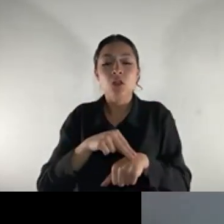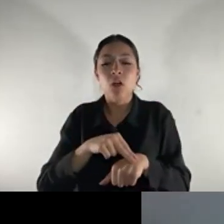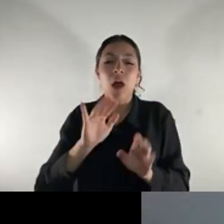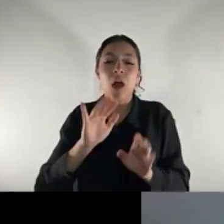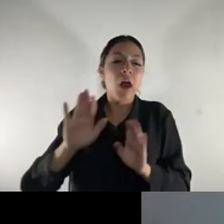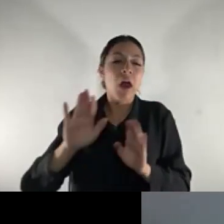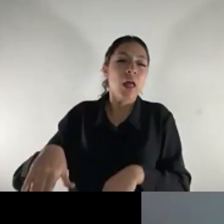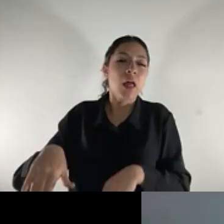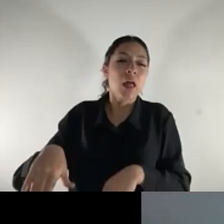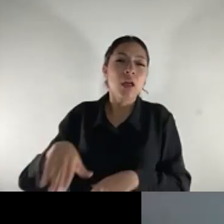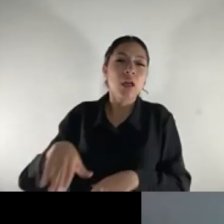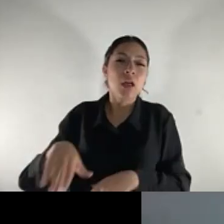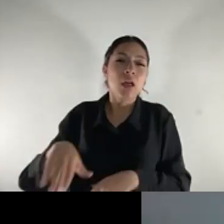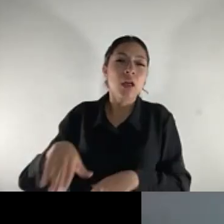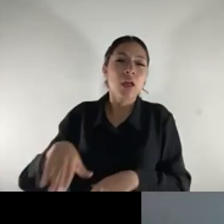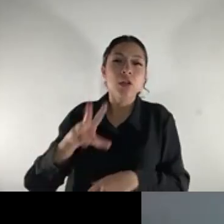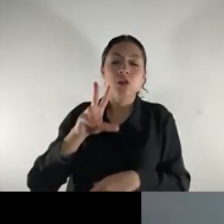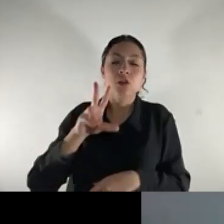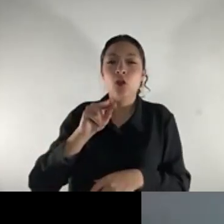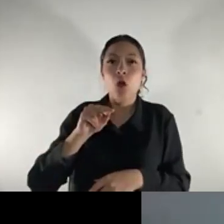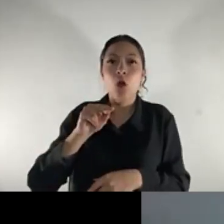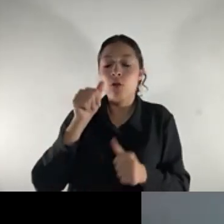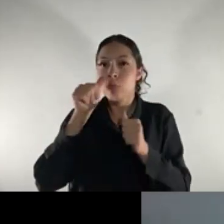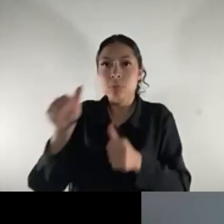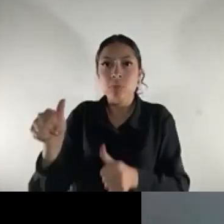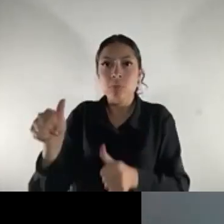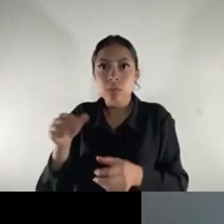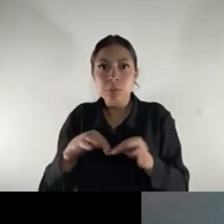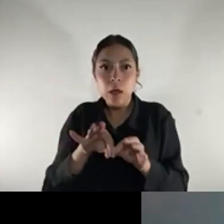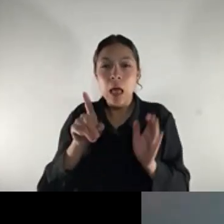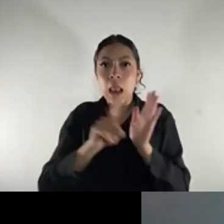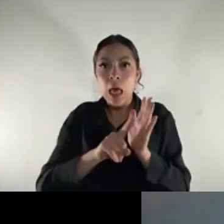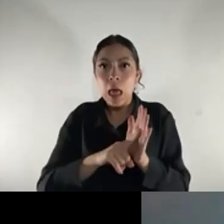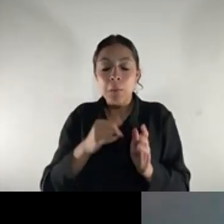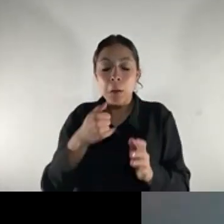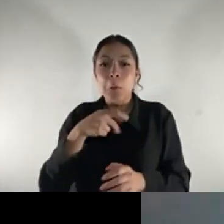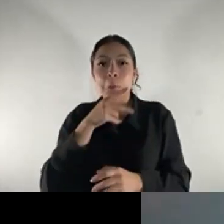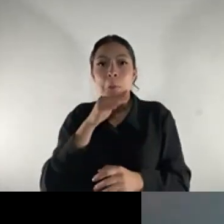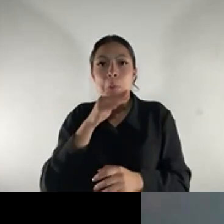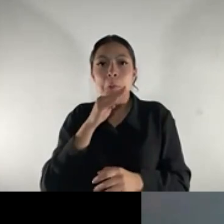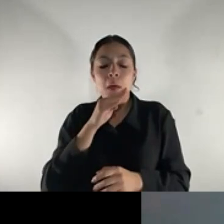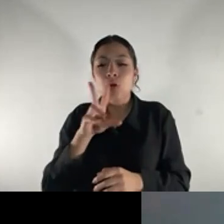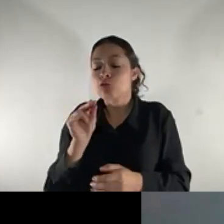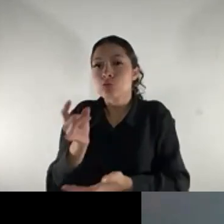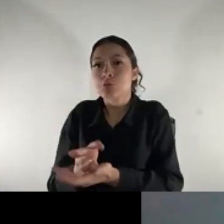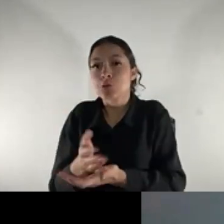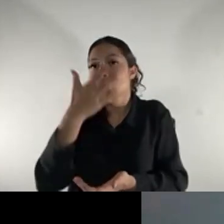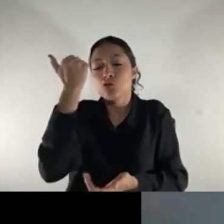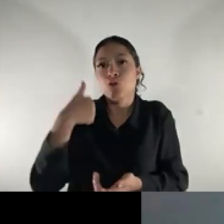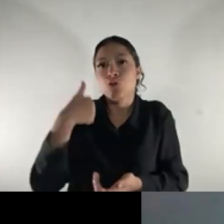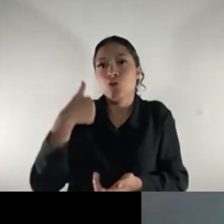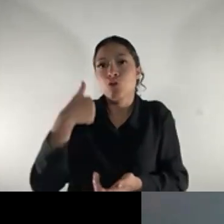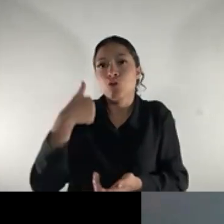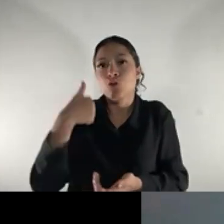dan la importancia que se debe a los signos de alarma y nosotros como padres pues no los vemos al no tener esos conocimientos.